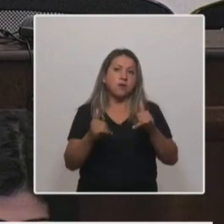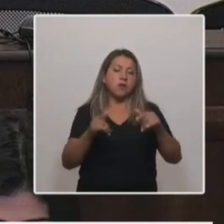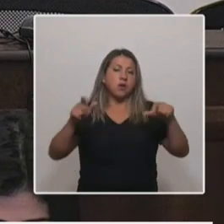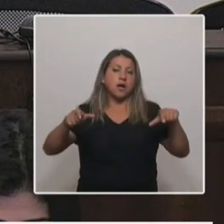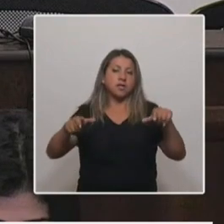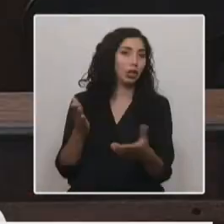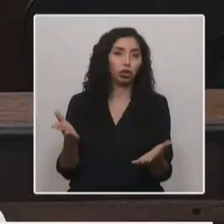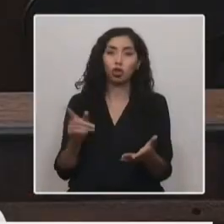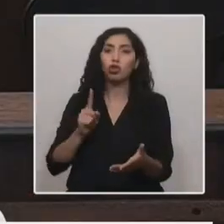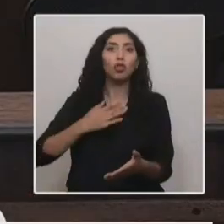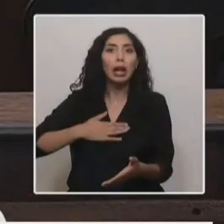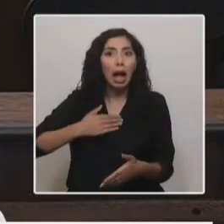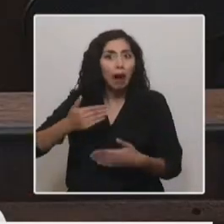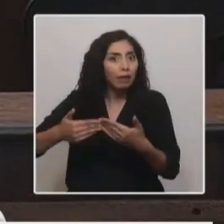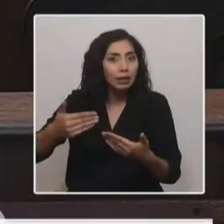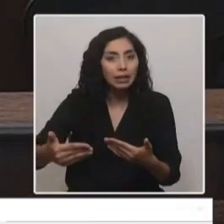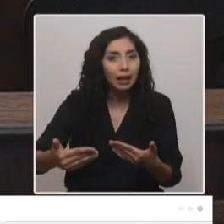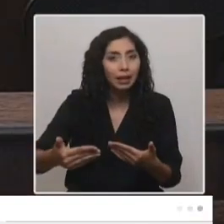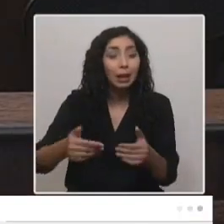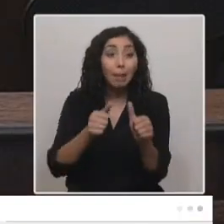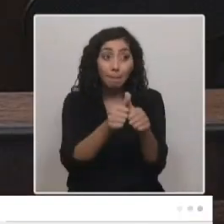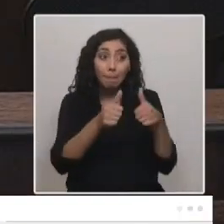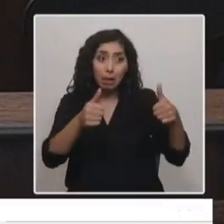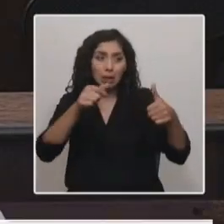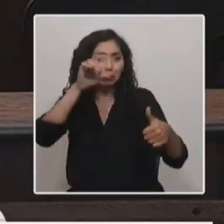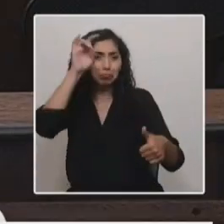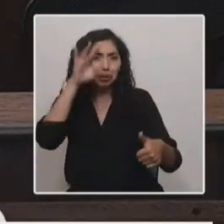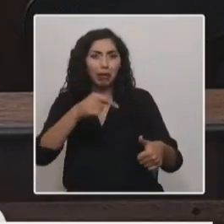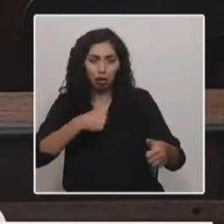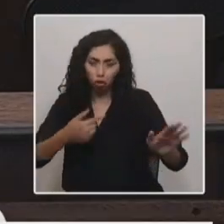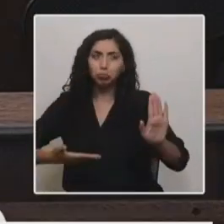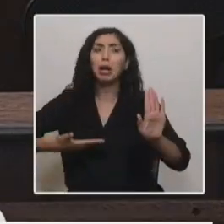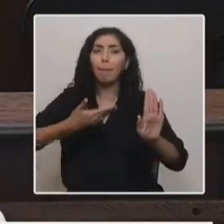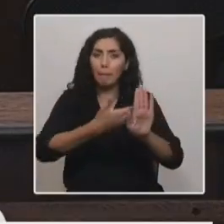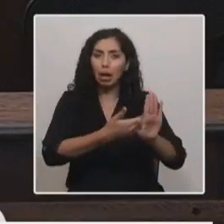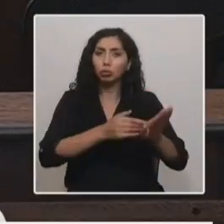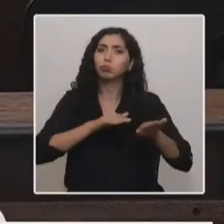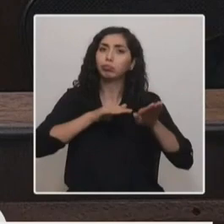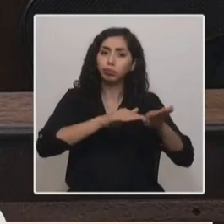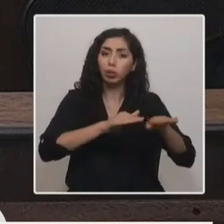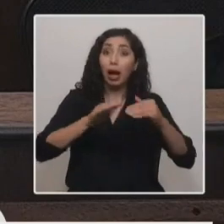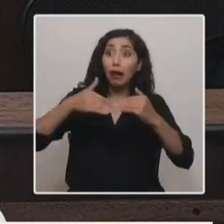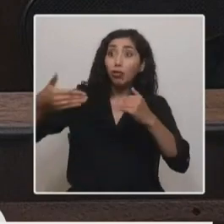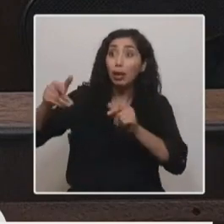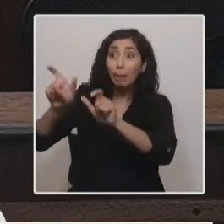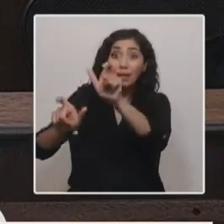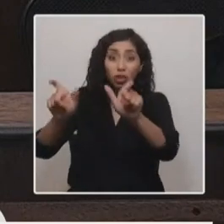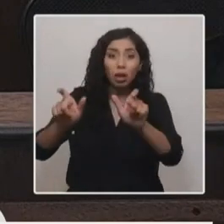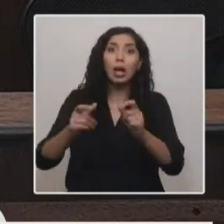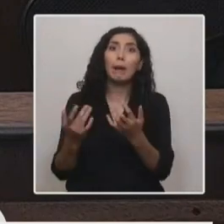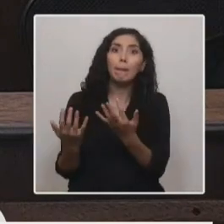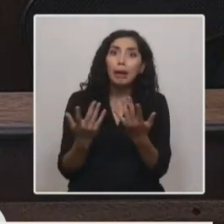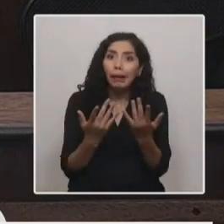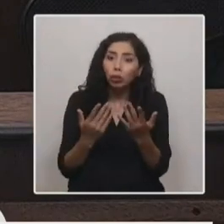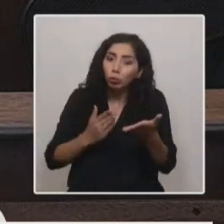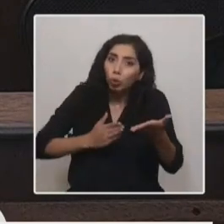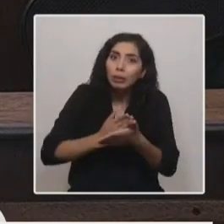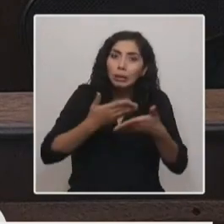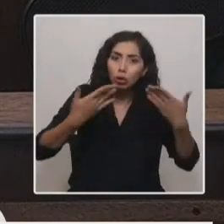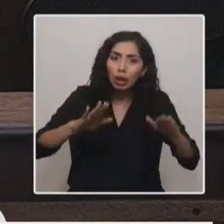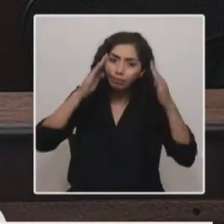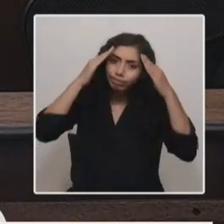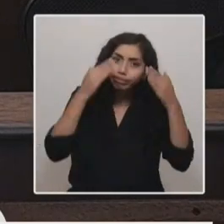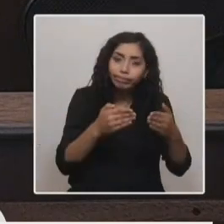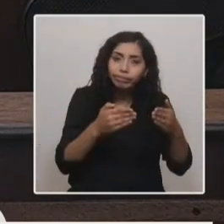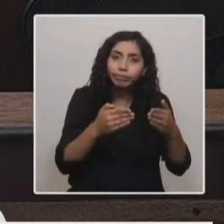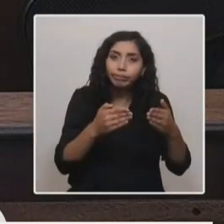los jugadores, etc. La mesa ha sido sabia y por eso la respaldo. Afuera están esperando que entremos al fondo y que empecemos a dedicarnos a lo